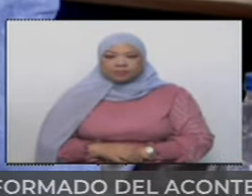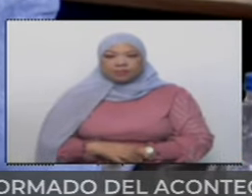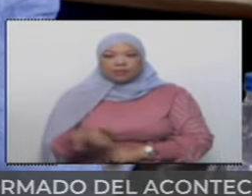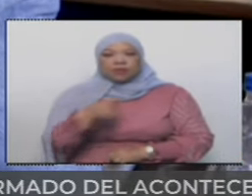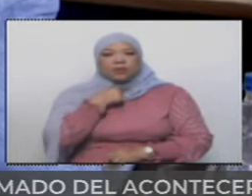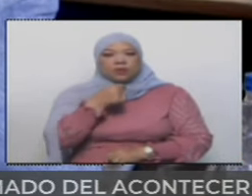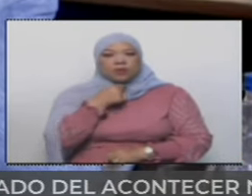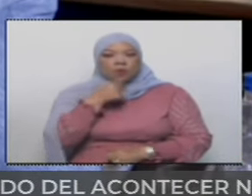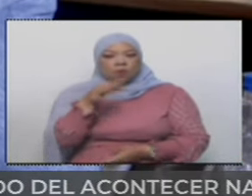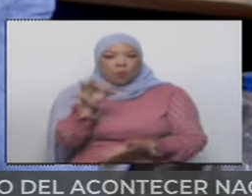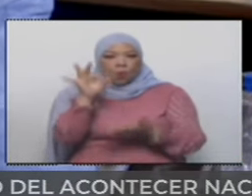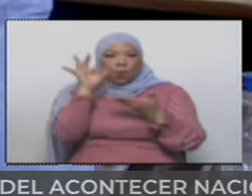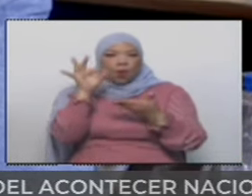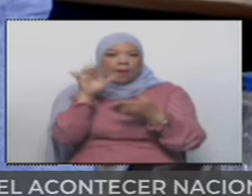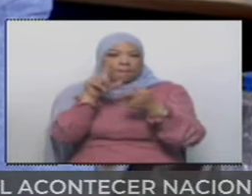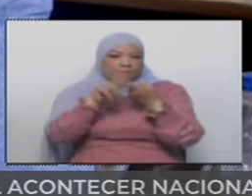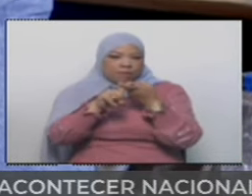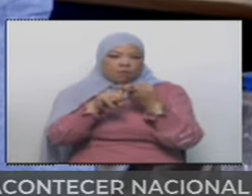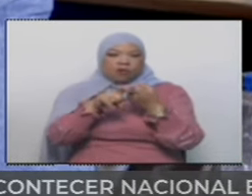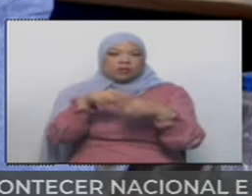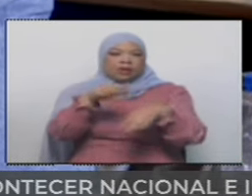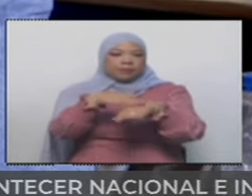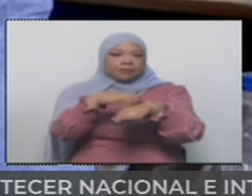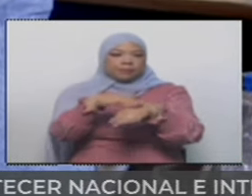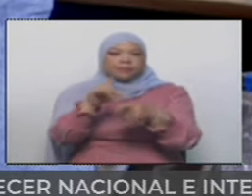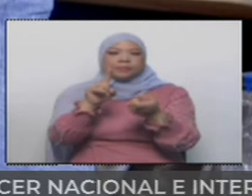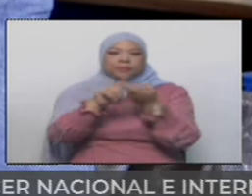Disfrutando este cafecito, Silita.